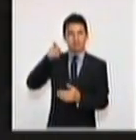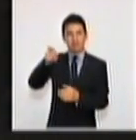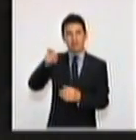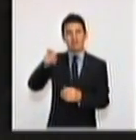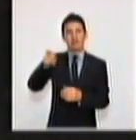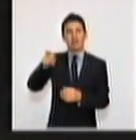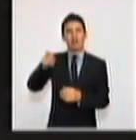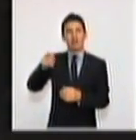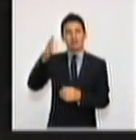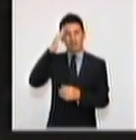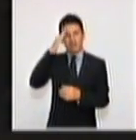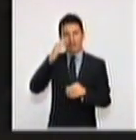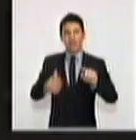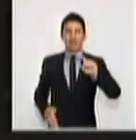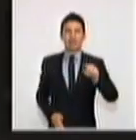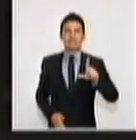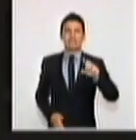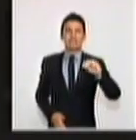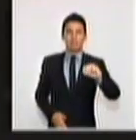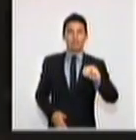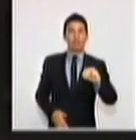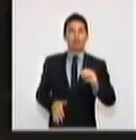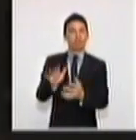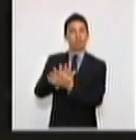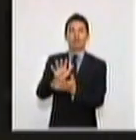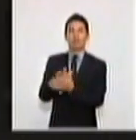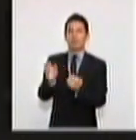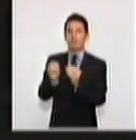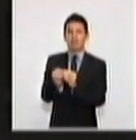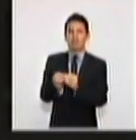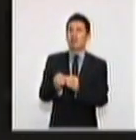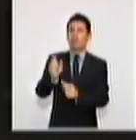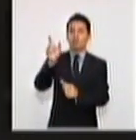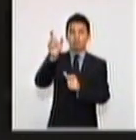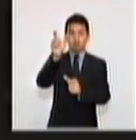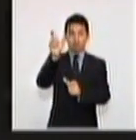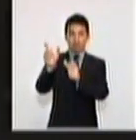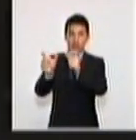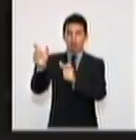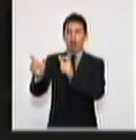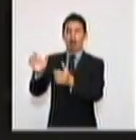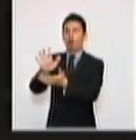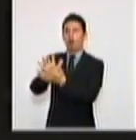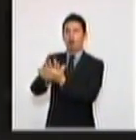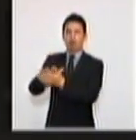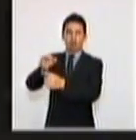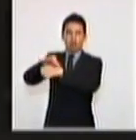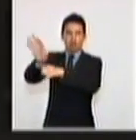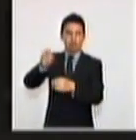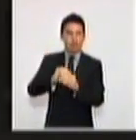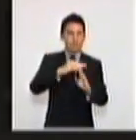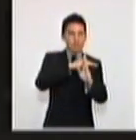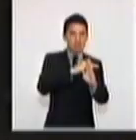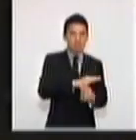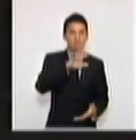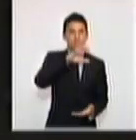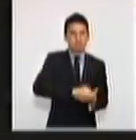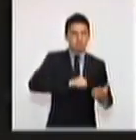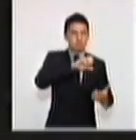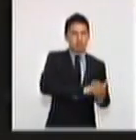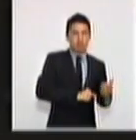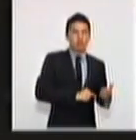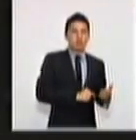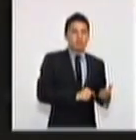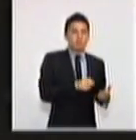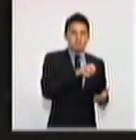sus semejantes en Colombia. Se clavan a la clase media y al pueblo, y además queda un hueco que puede ser de 2, 3, 4